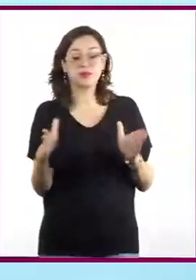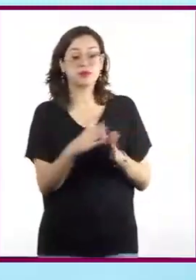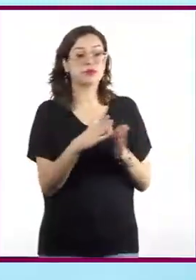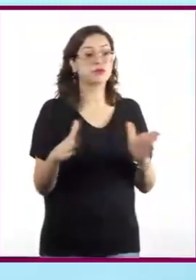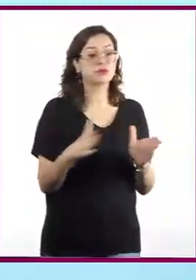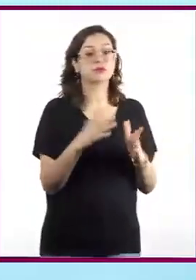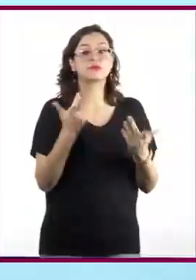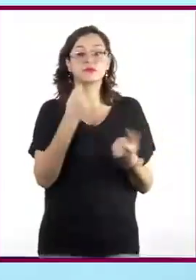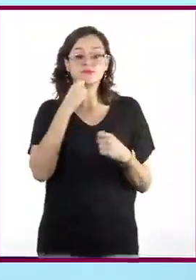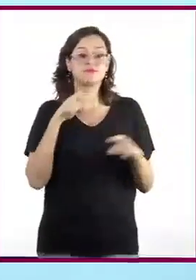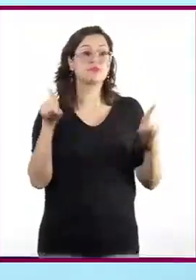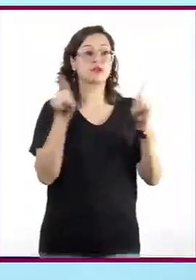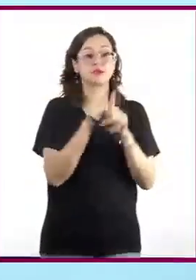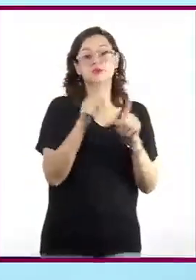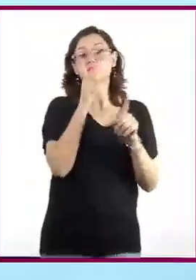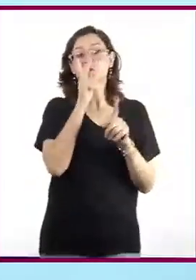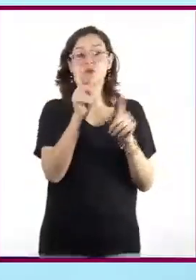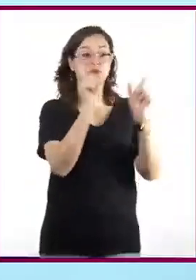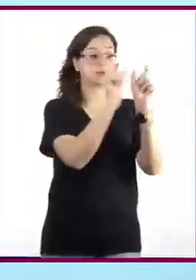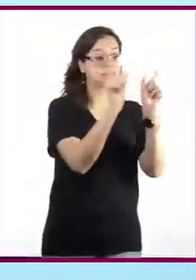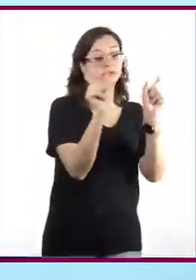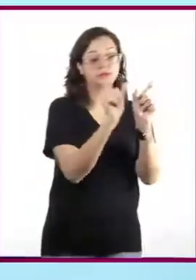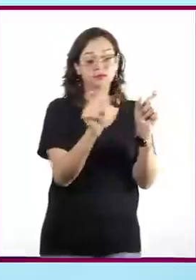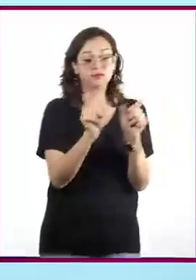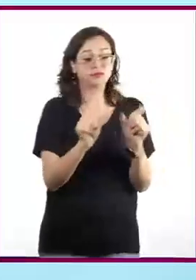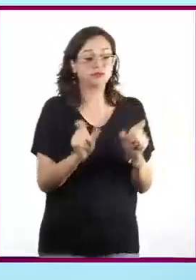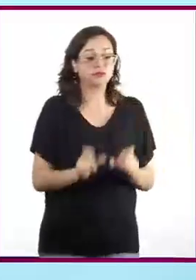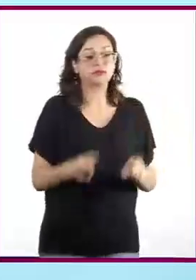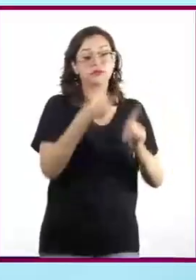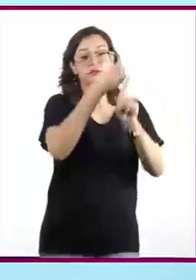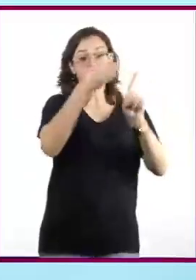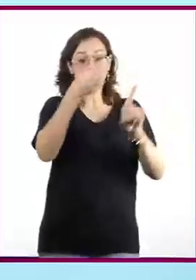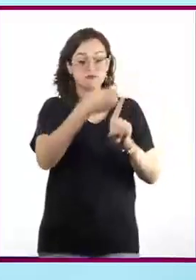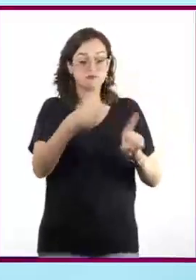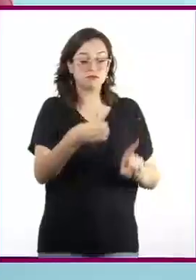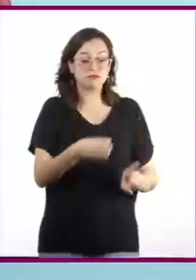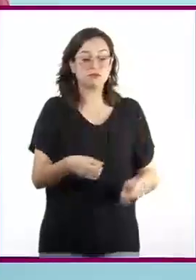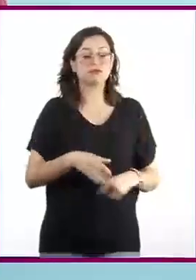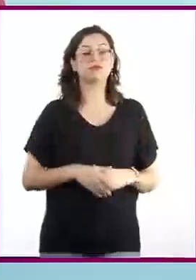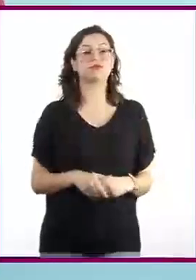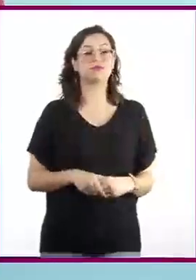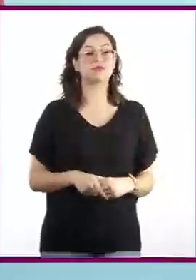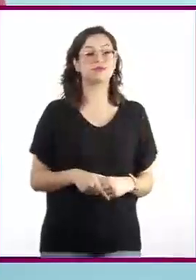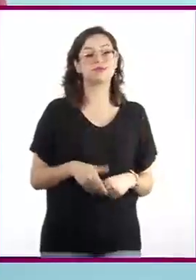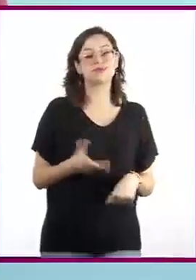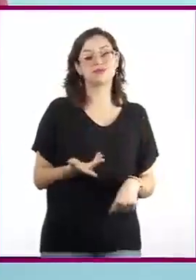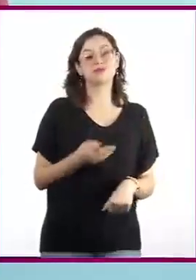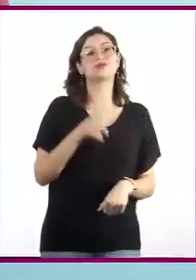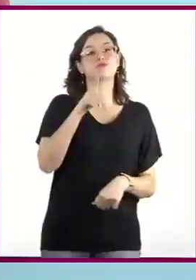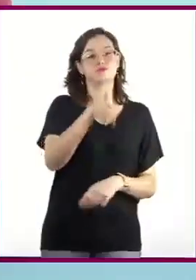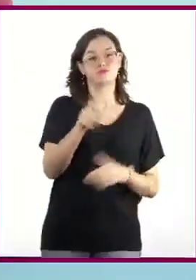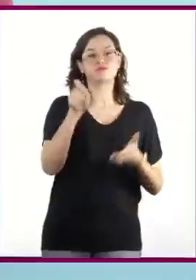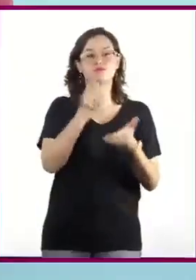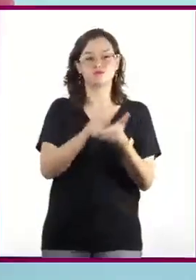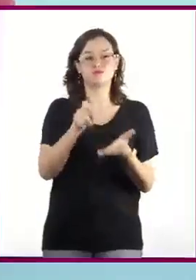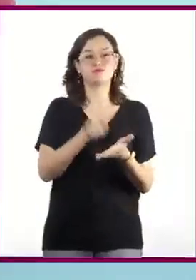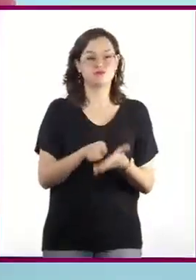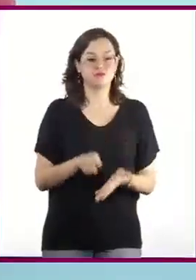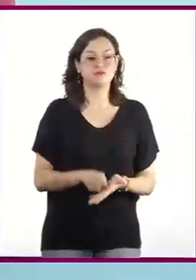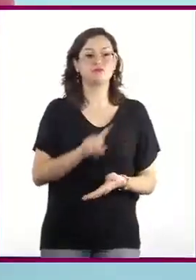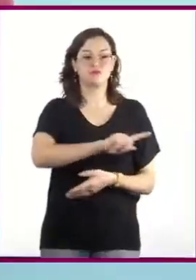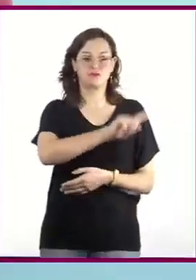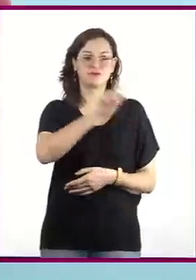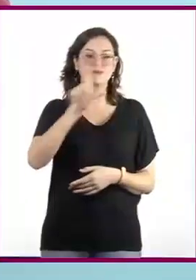que presenta su poema y las palabras usadas para construirlo. Les recomendamos tomar apuntes para que puedan realizar